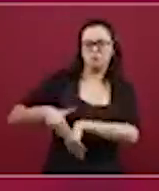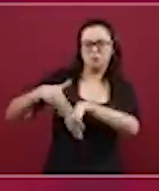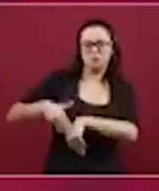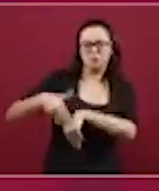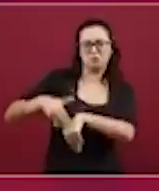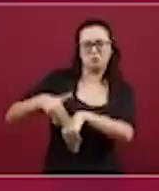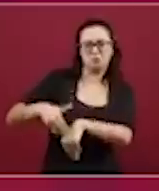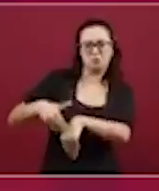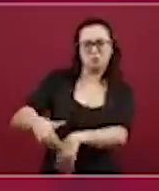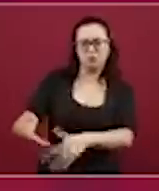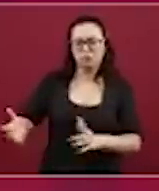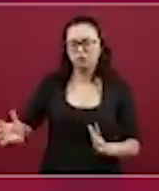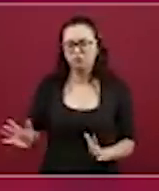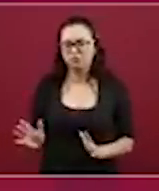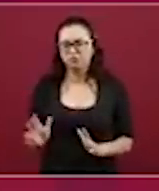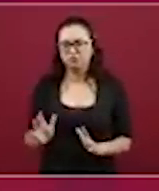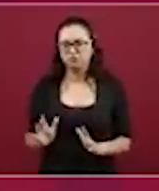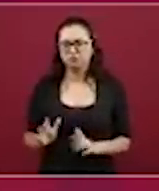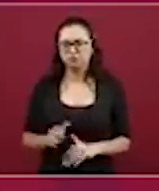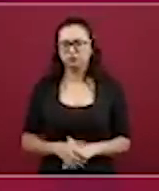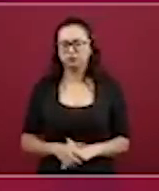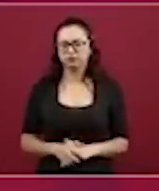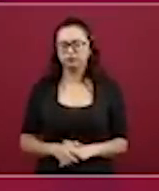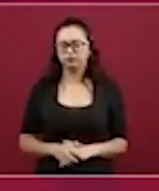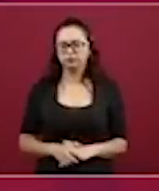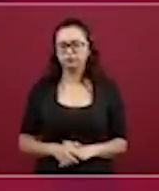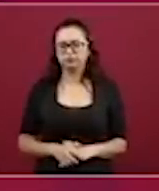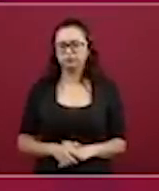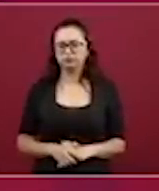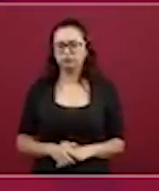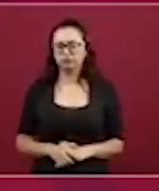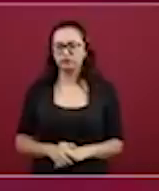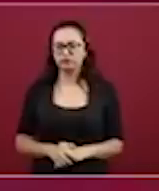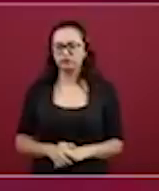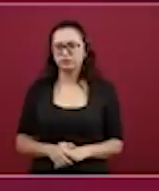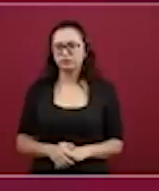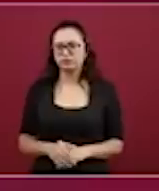Nada de que un sector, una